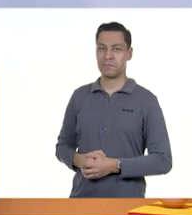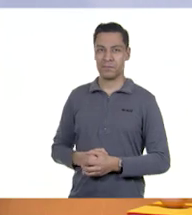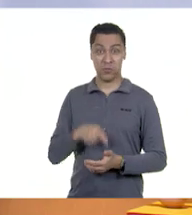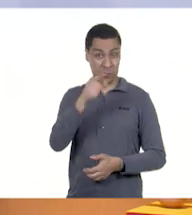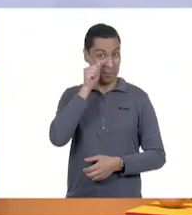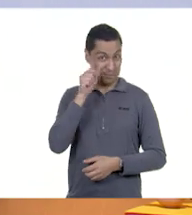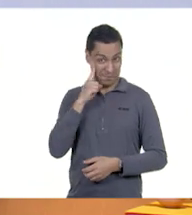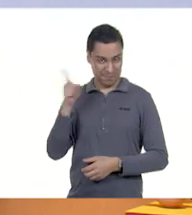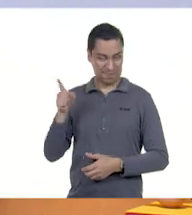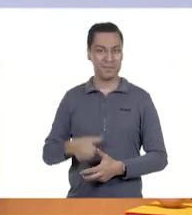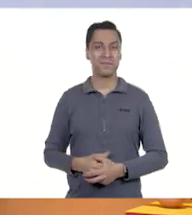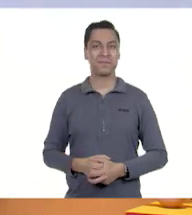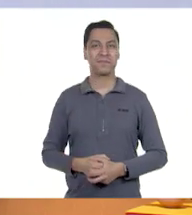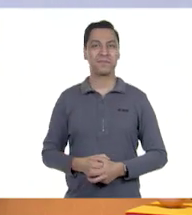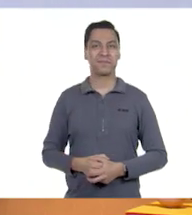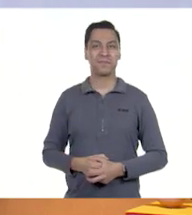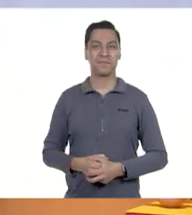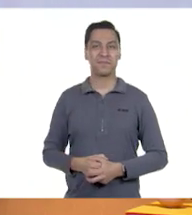atención ahí en casa.